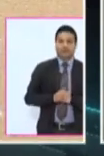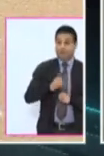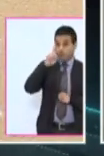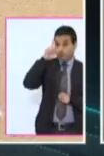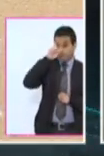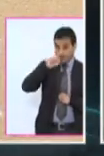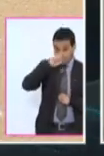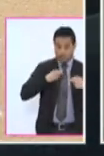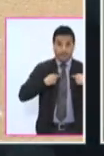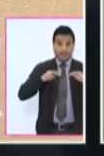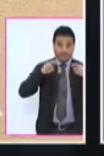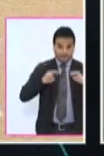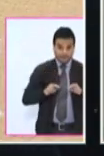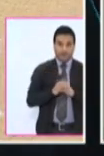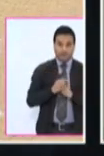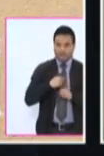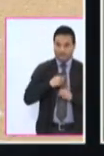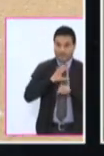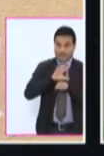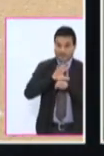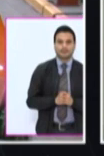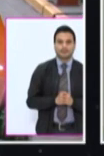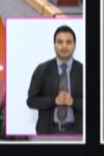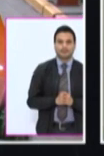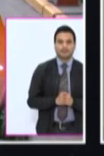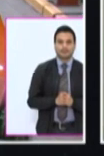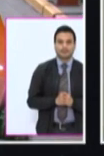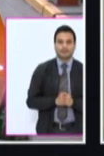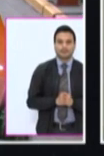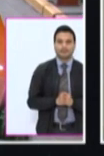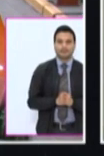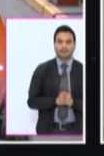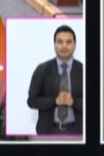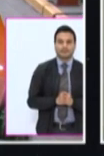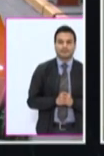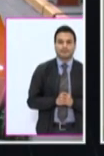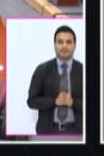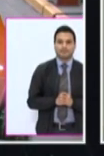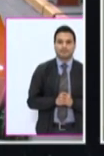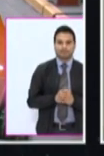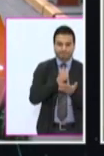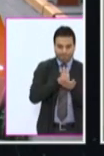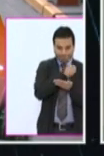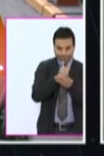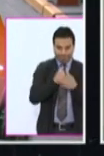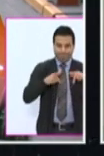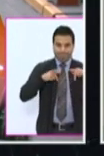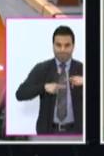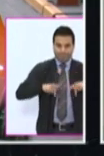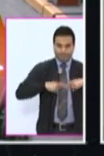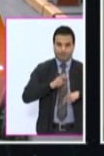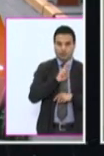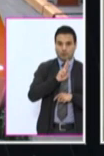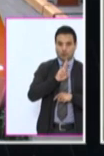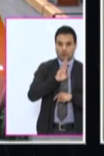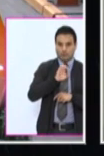que si llegase a haber un empate técnico, dado que este ejercicio es un ejercicio